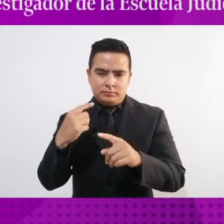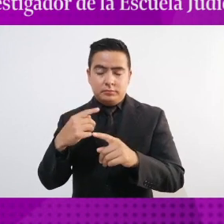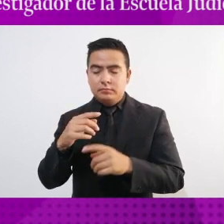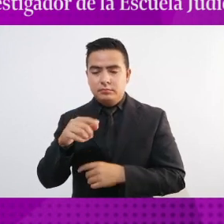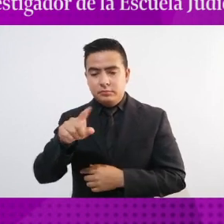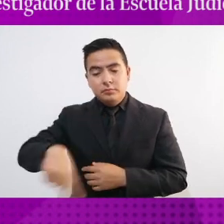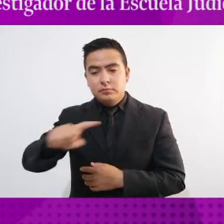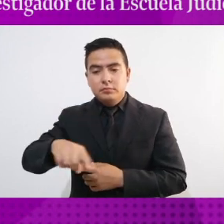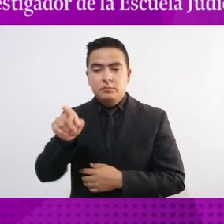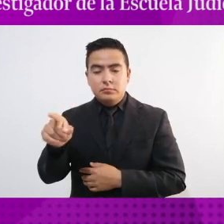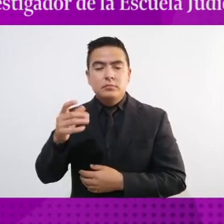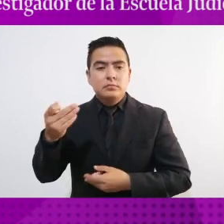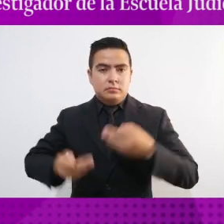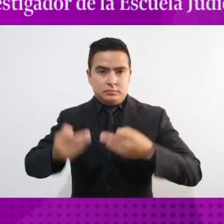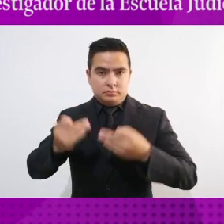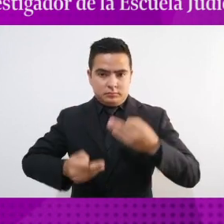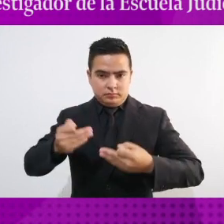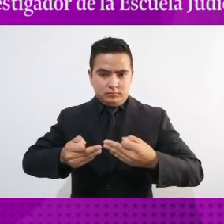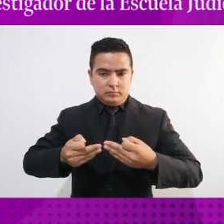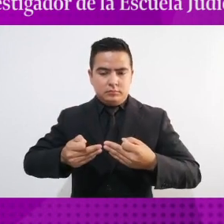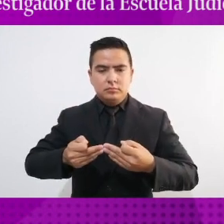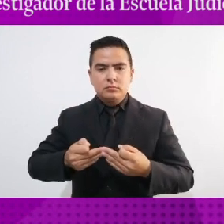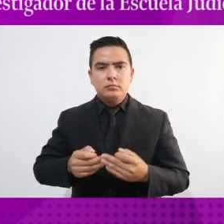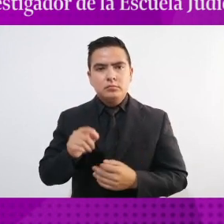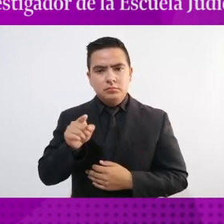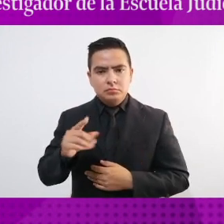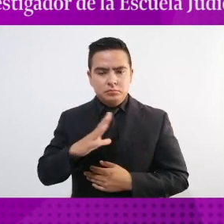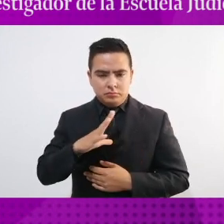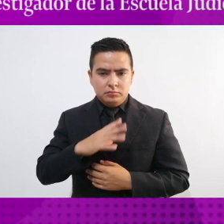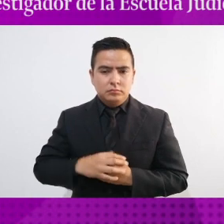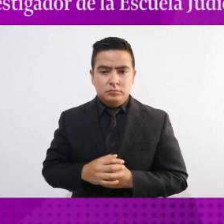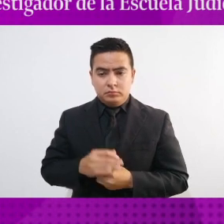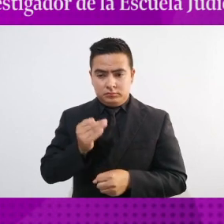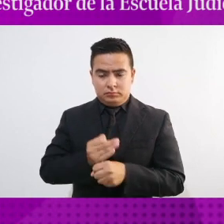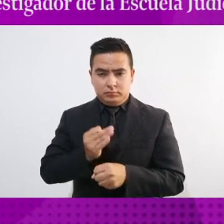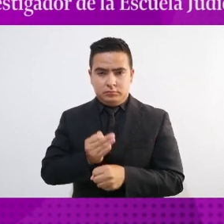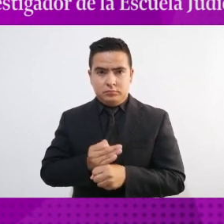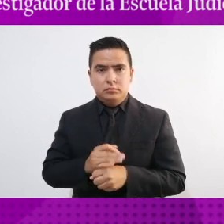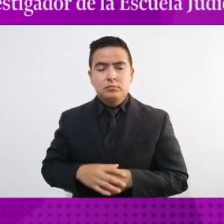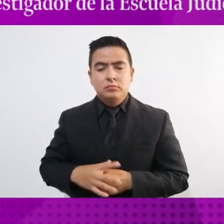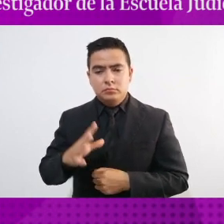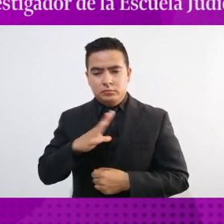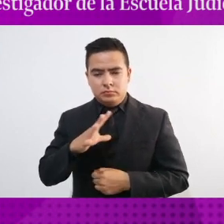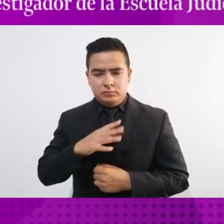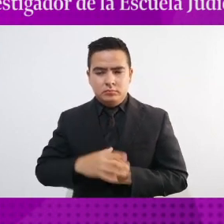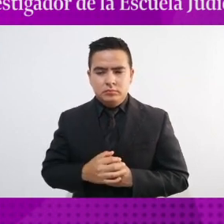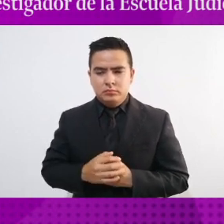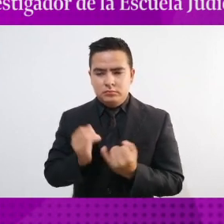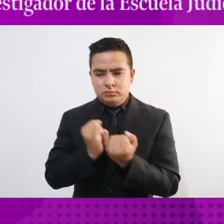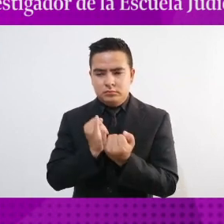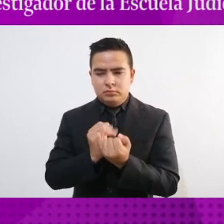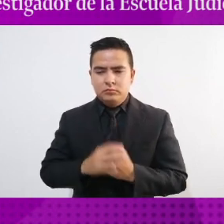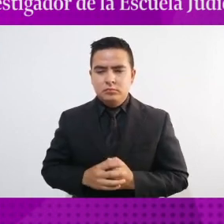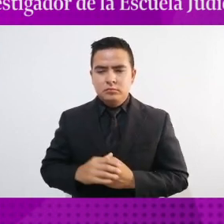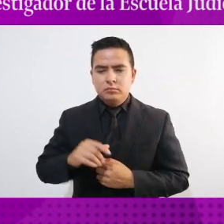menos 10 años en el Poder Judicial de la Federación y actualmente es profesor investigador de la Escuela Judicial